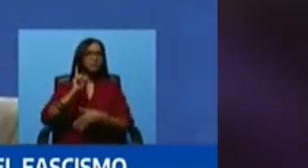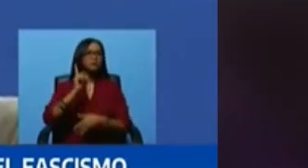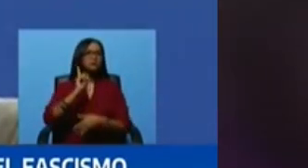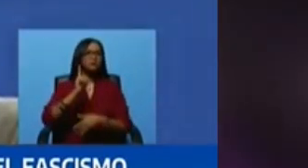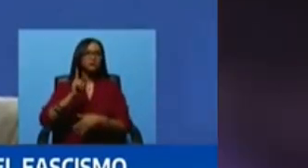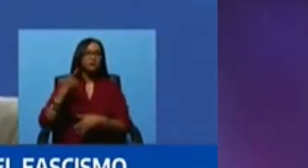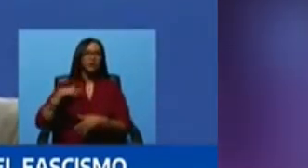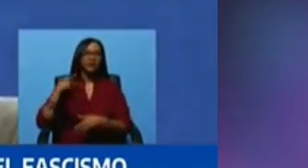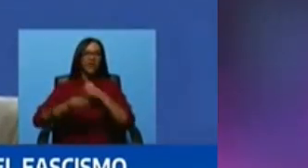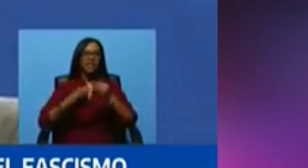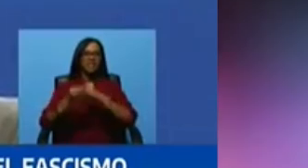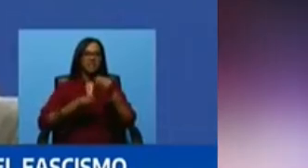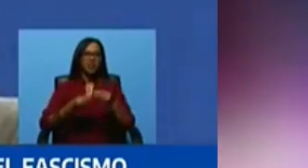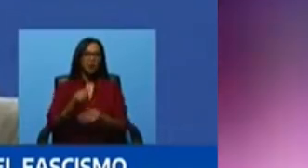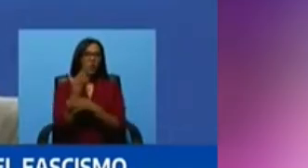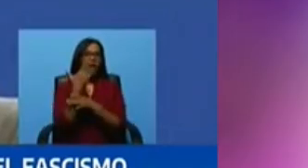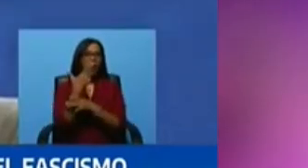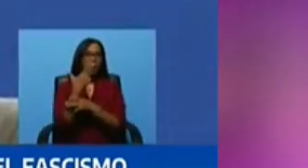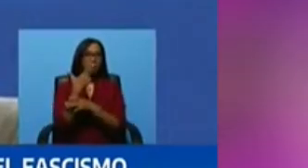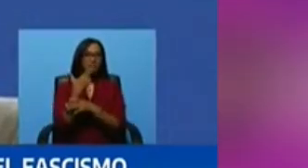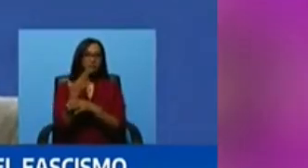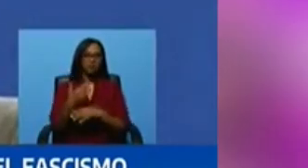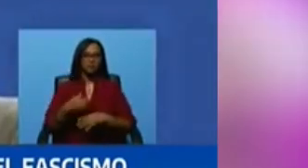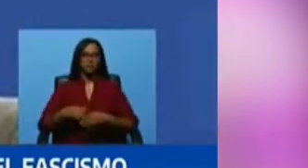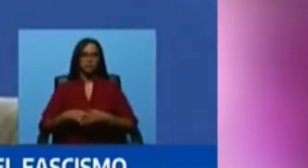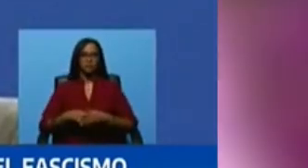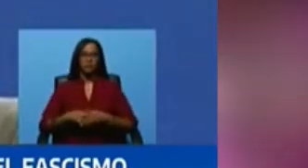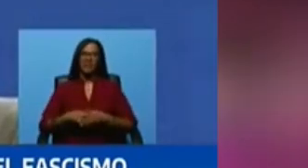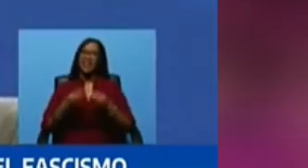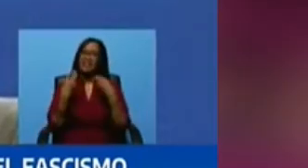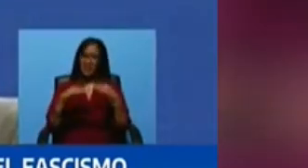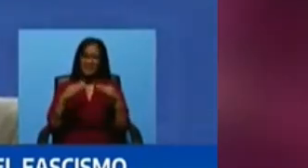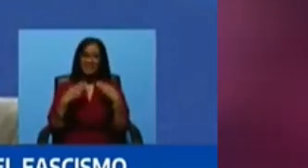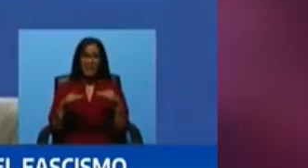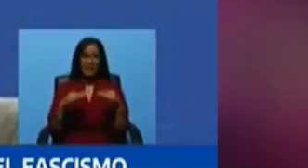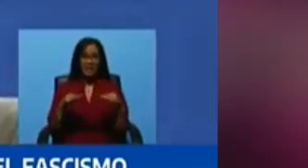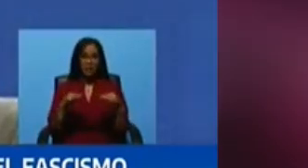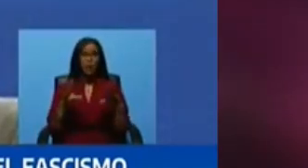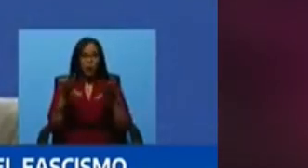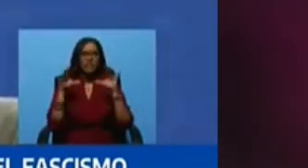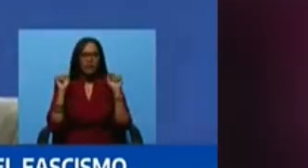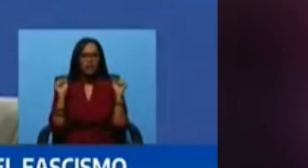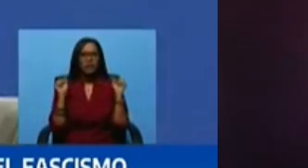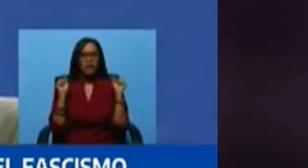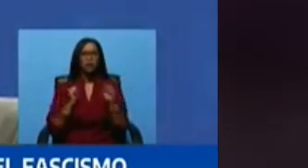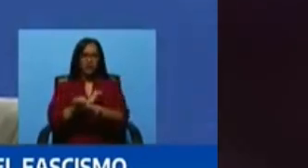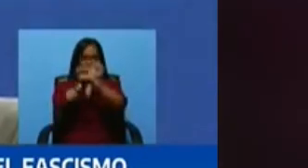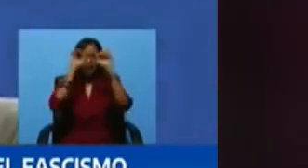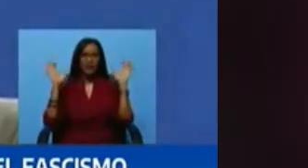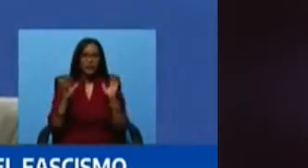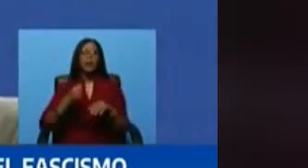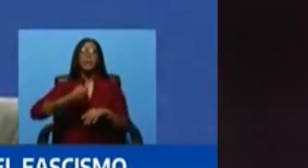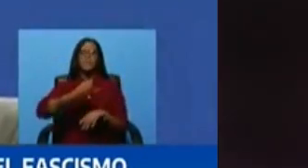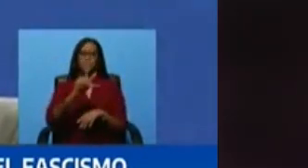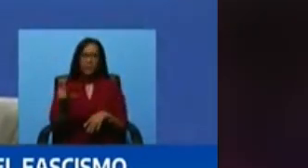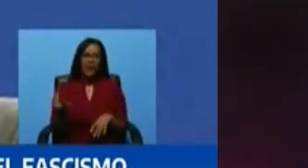que hacerlo con las armas en la mano. El mensaje lo entendieron muy claramente varias